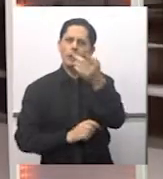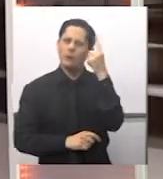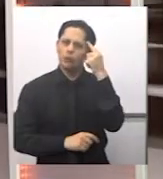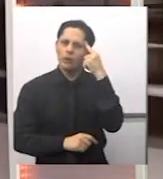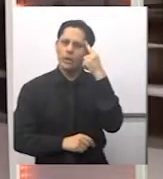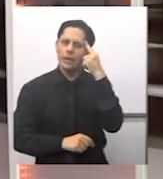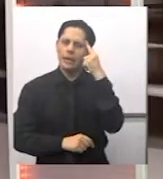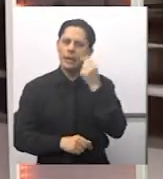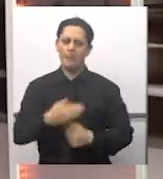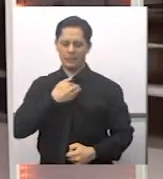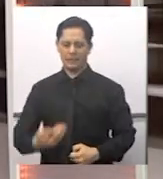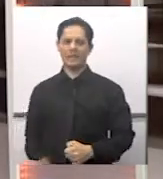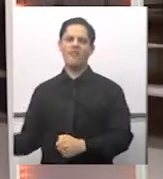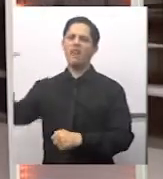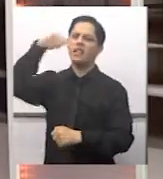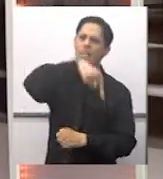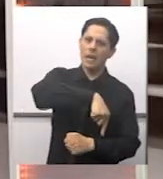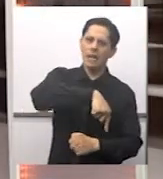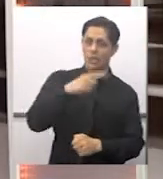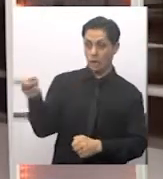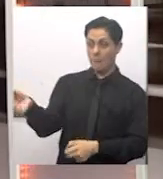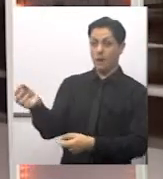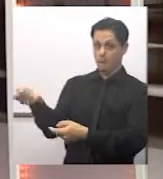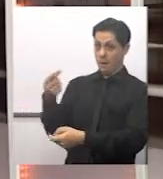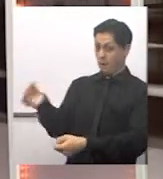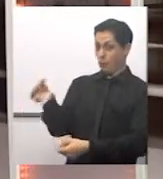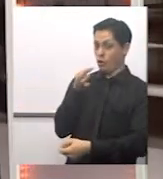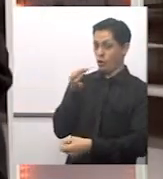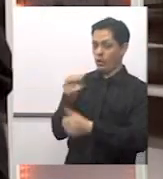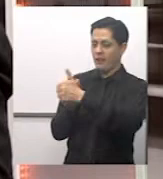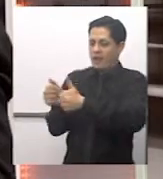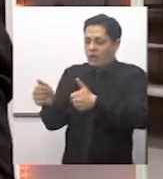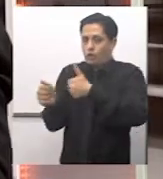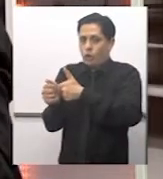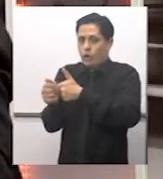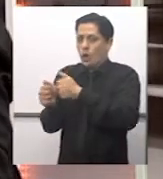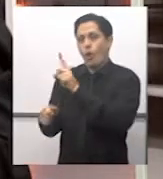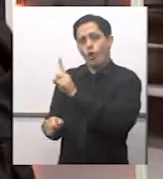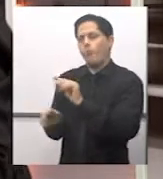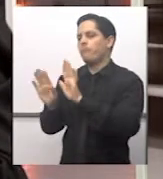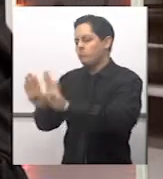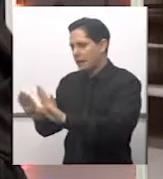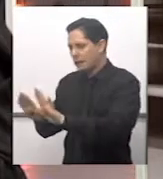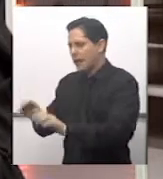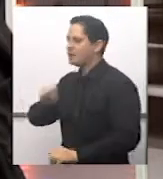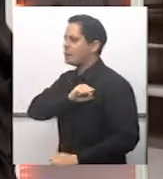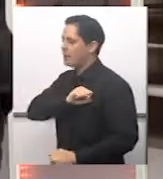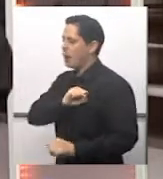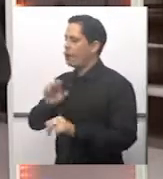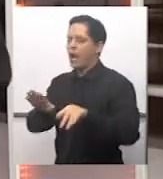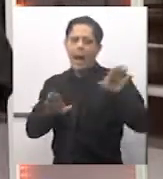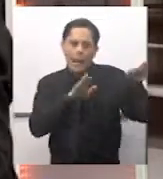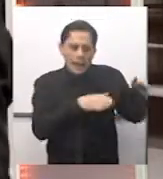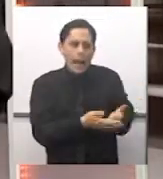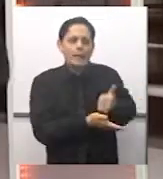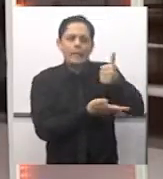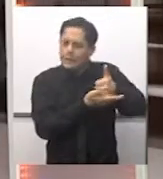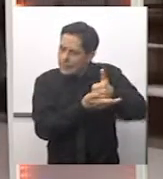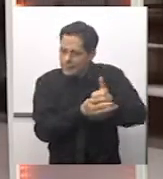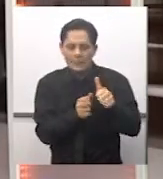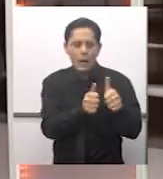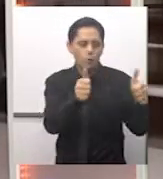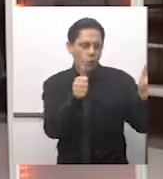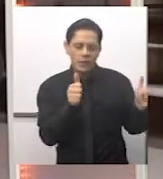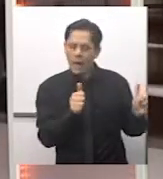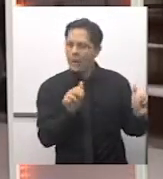vez que el presidente venía? Pese a que él mismo indicó en su momento de que había asesores que le señalaron de que se quedara en Santiago, que para eso estaba el intendente, para eso estaban